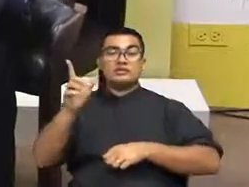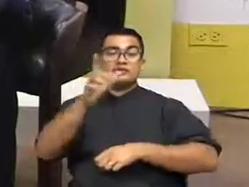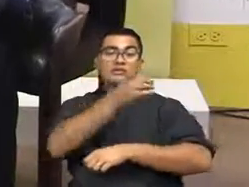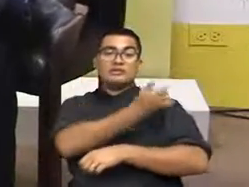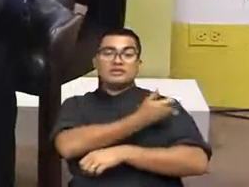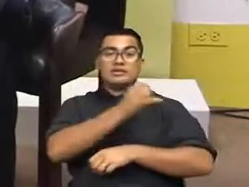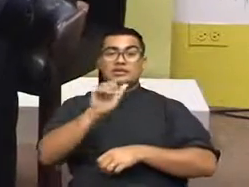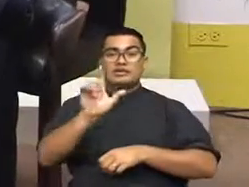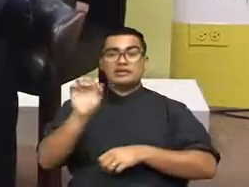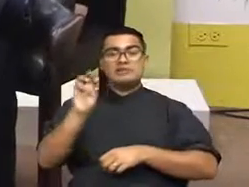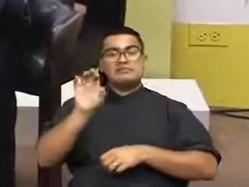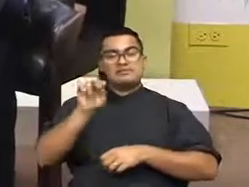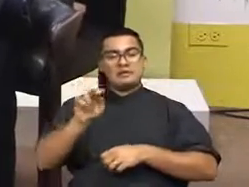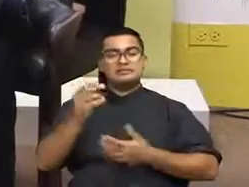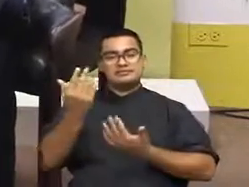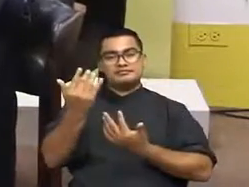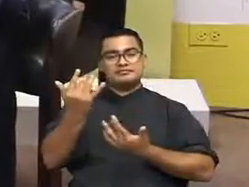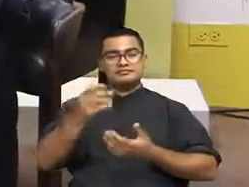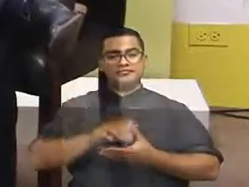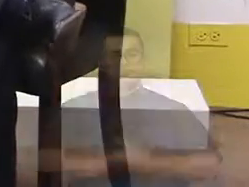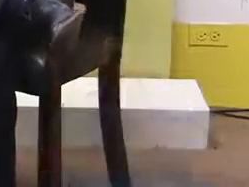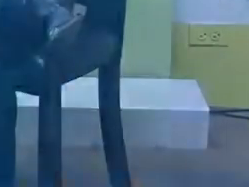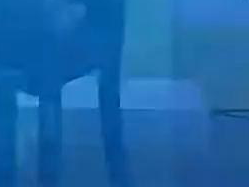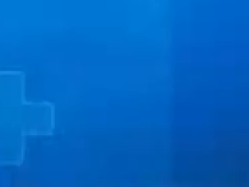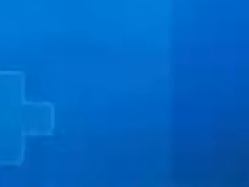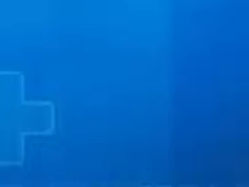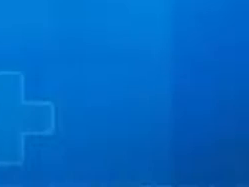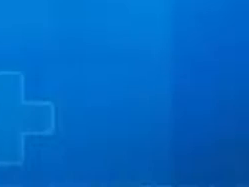Usted no le cambie de canal, que ya regresamos.